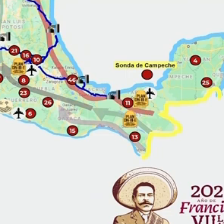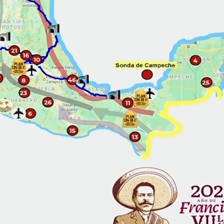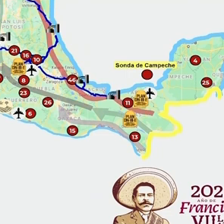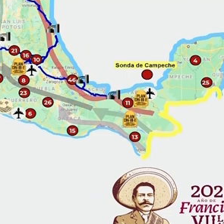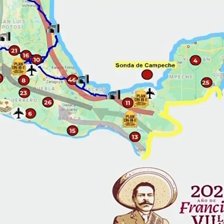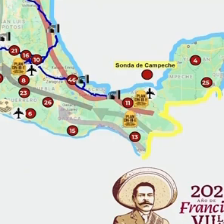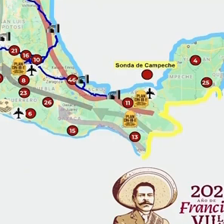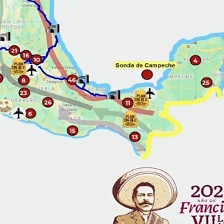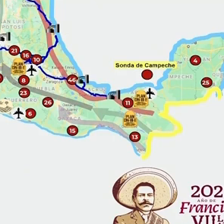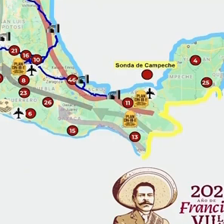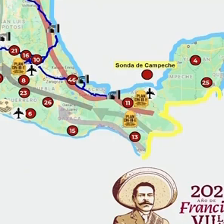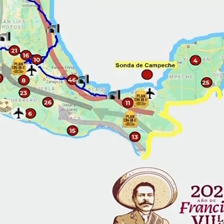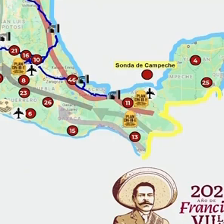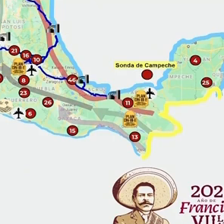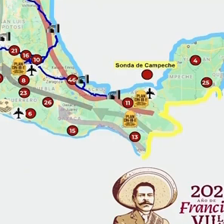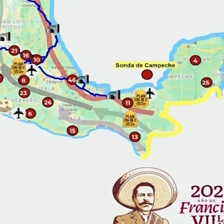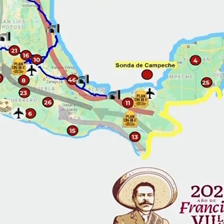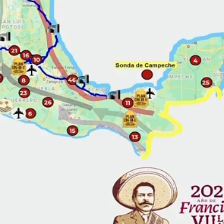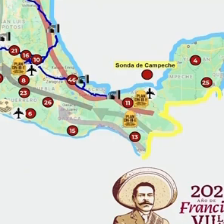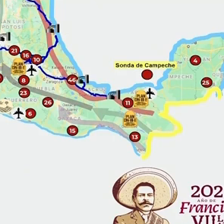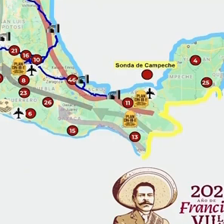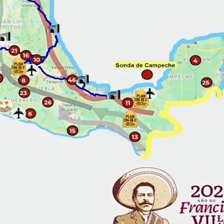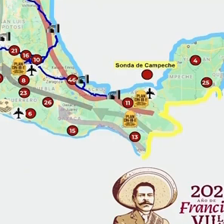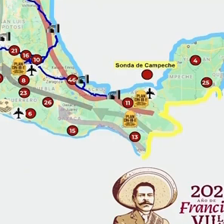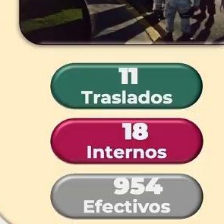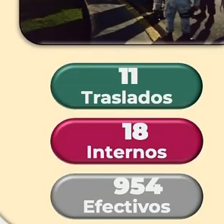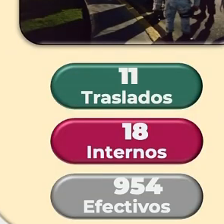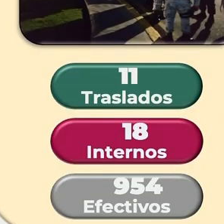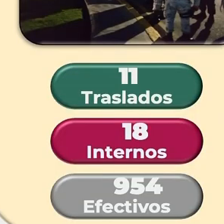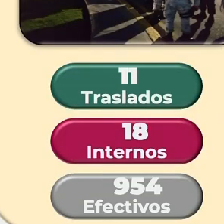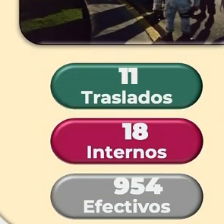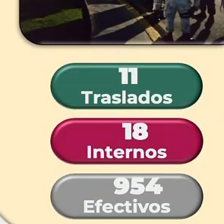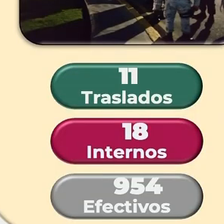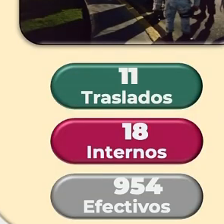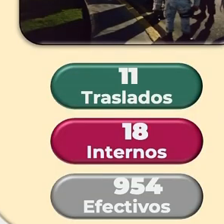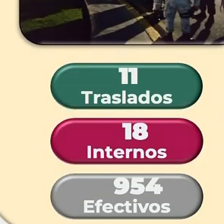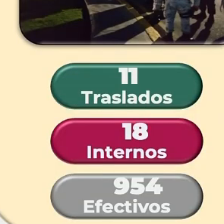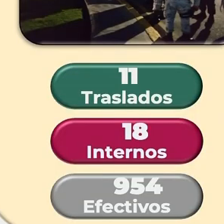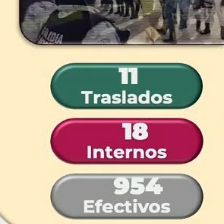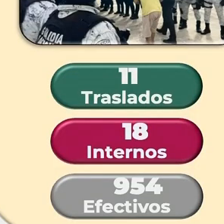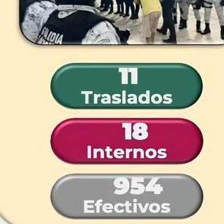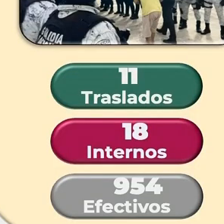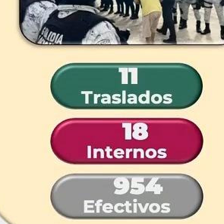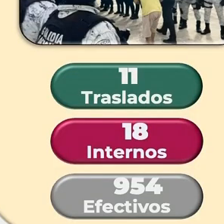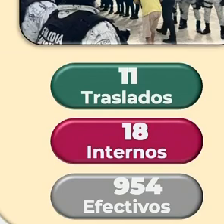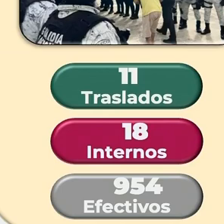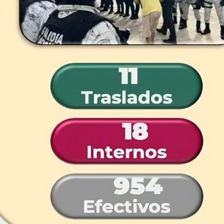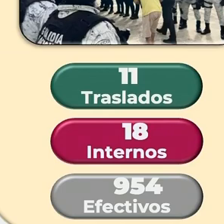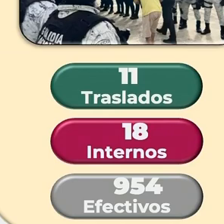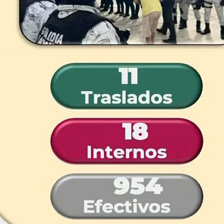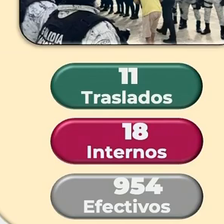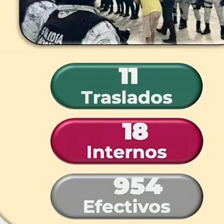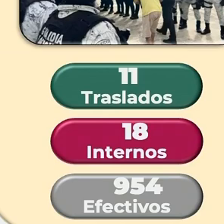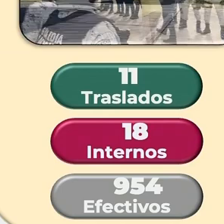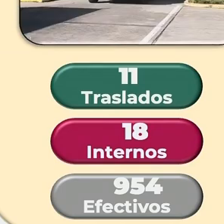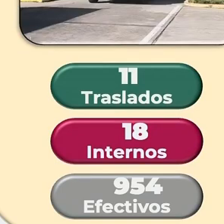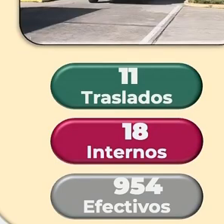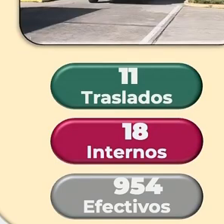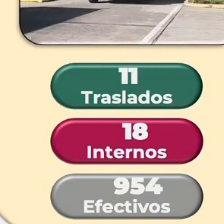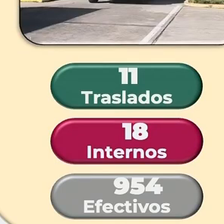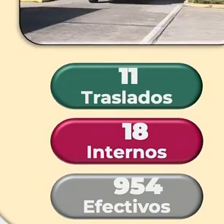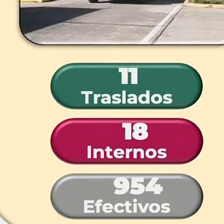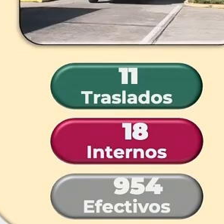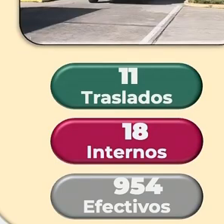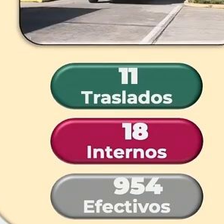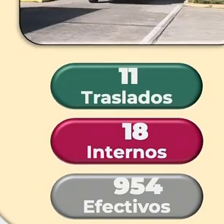se brinda, tenemos los apoyos de búsqueda de personas, donde hay 18 apoyos en este periodo,